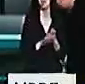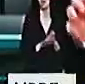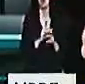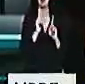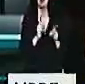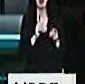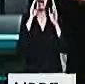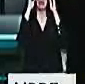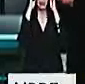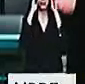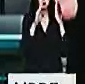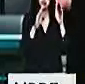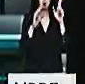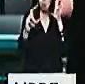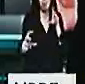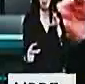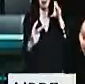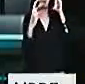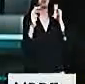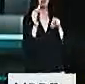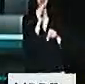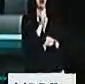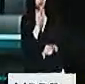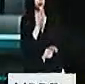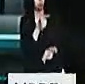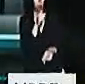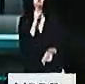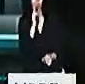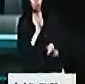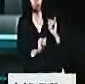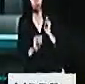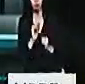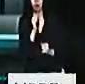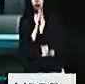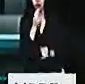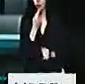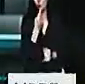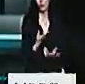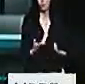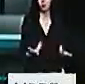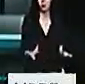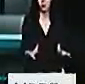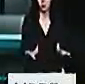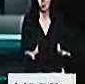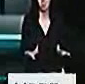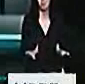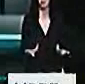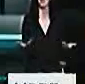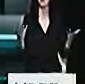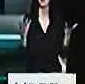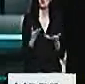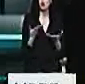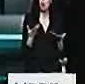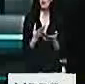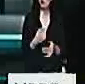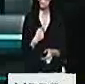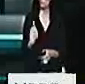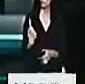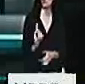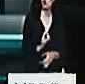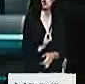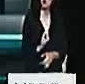por telemedicina y ni siquiera se ha preguntado si la persona tiene o no tiene conectividad para hacer esa consulta por telemedicina. Entonces, ¿cómo nos